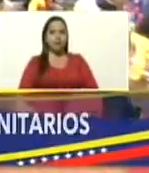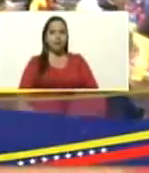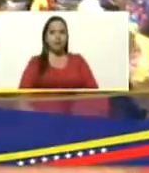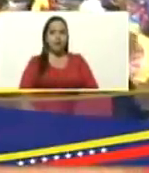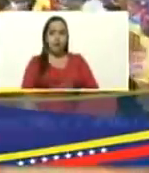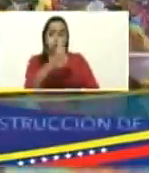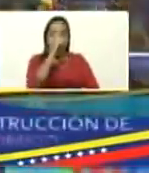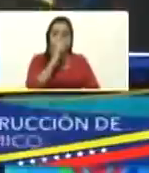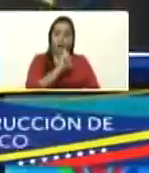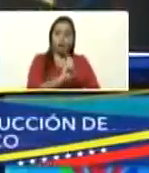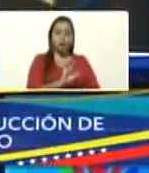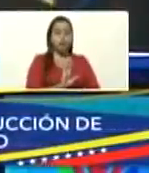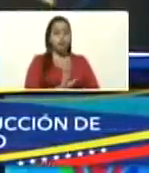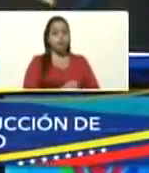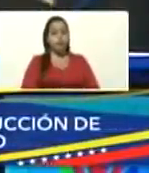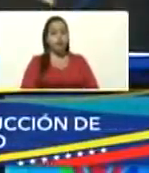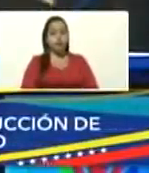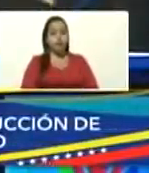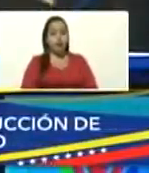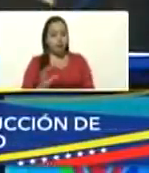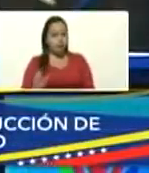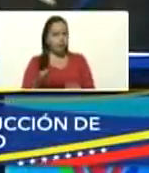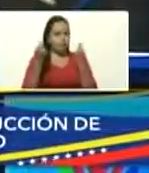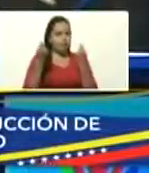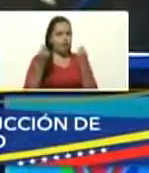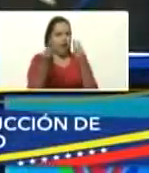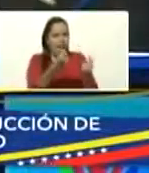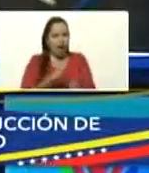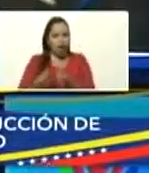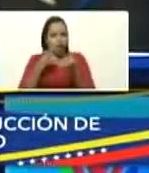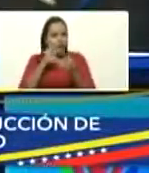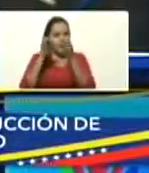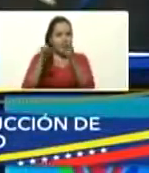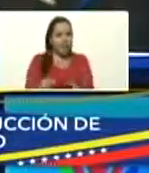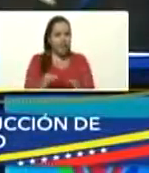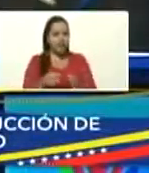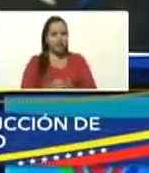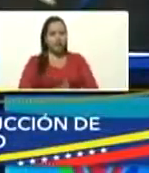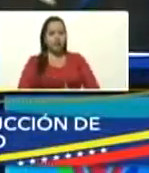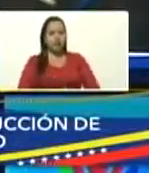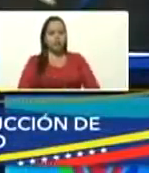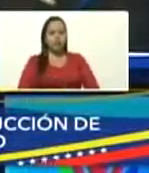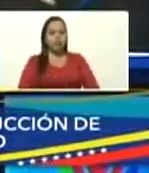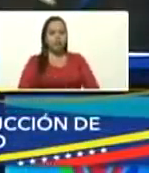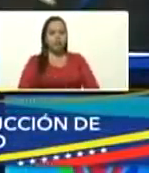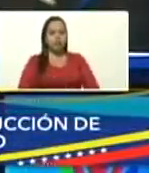Un año de recuperación de la economía verdadera, real.